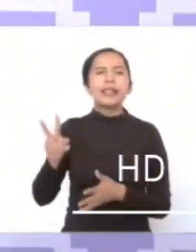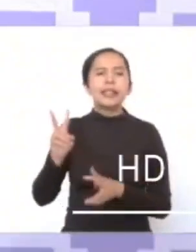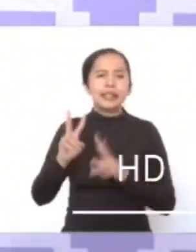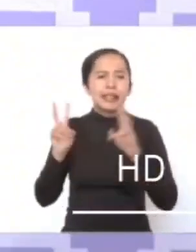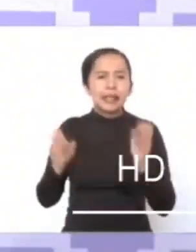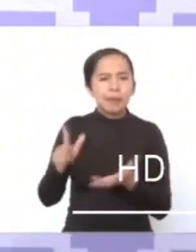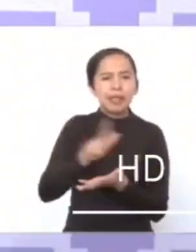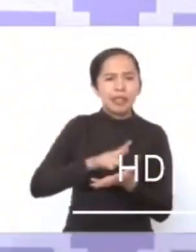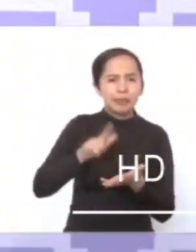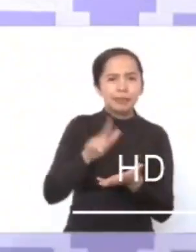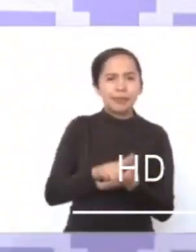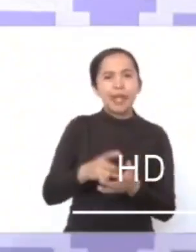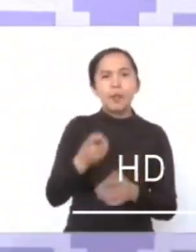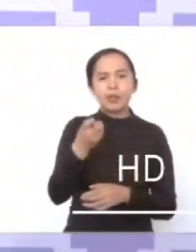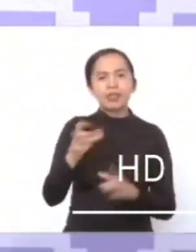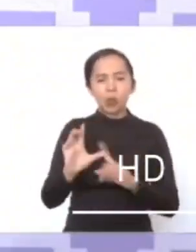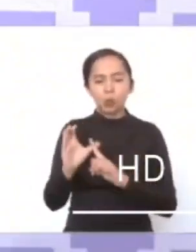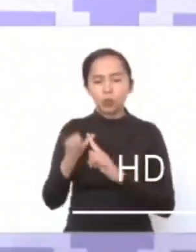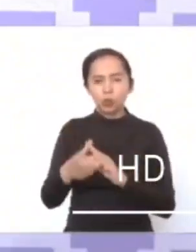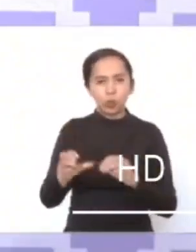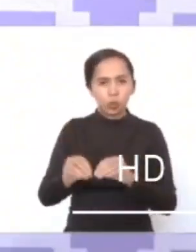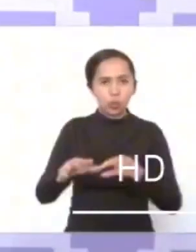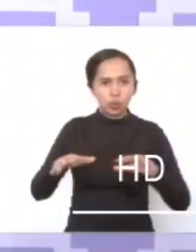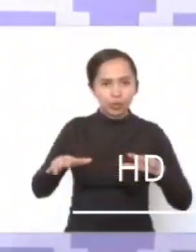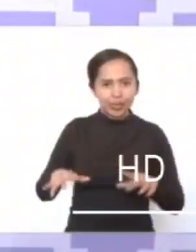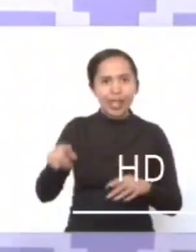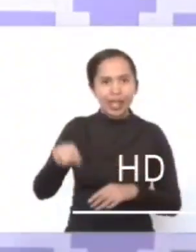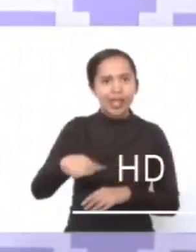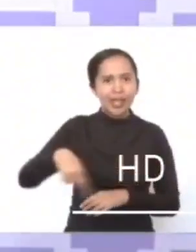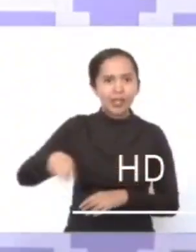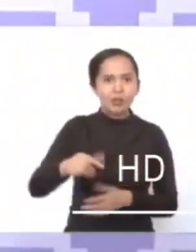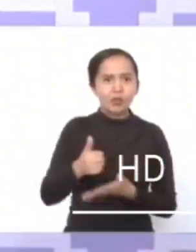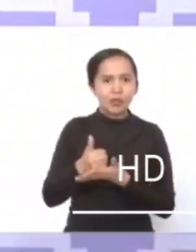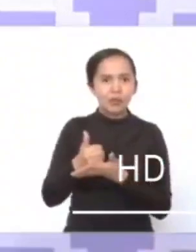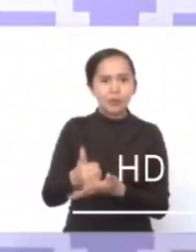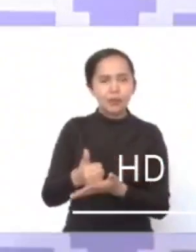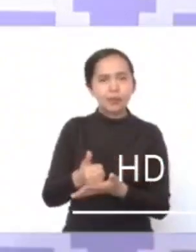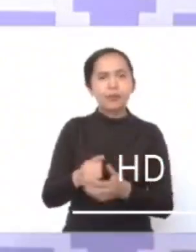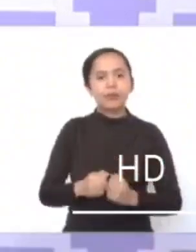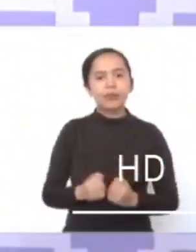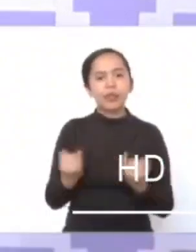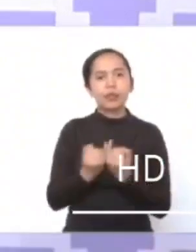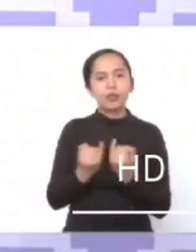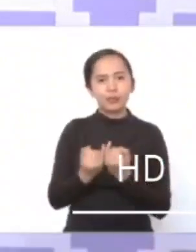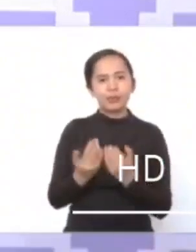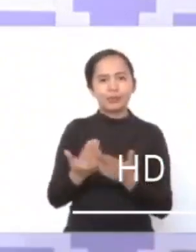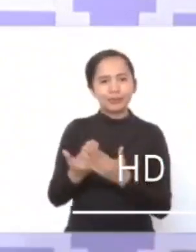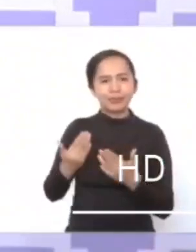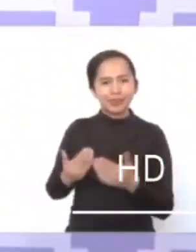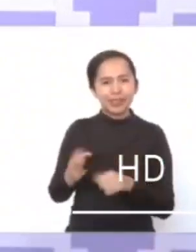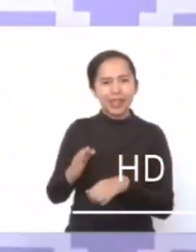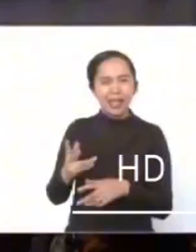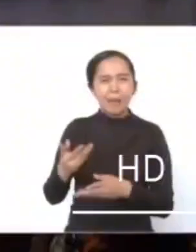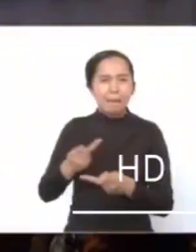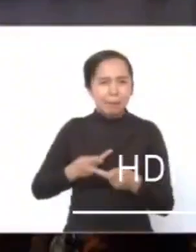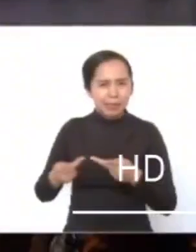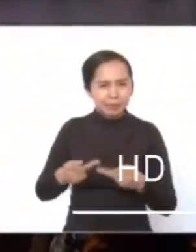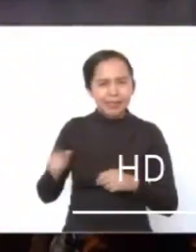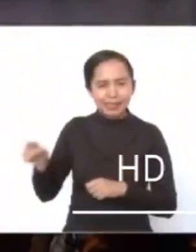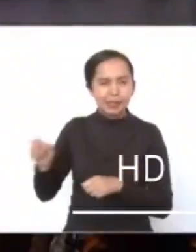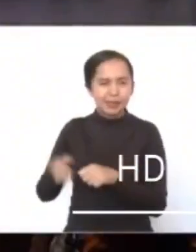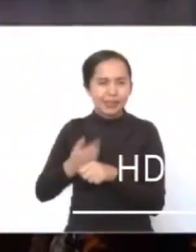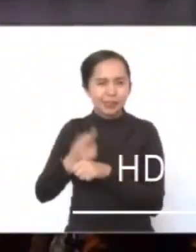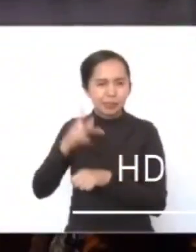mucho el Congreso, estrategias específicas de prevención, como la que hoy nos va a presentar la Secretaría de